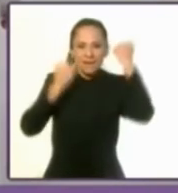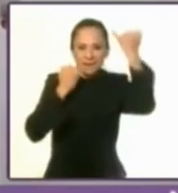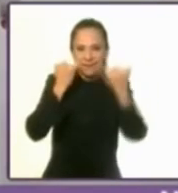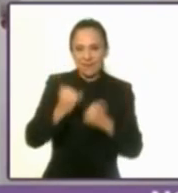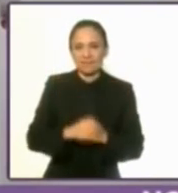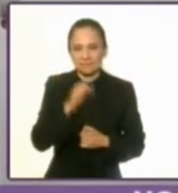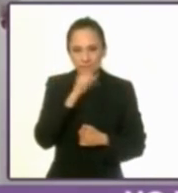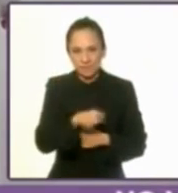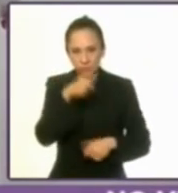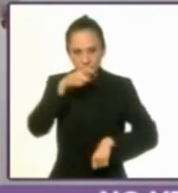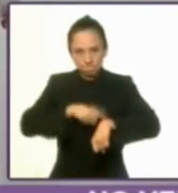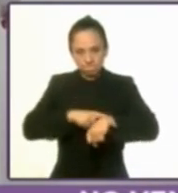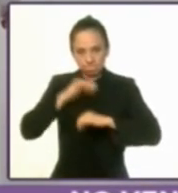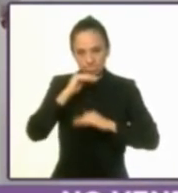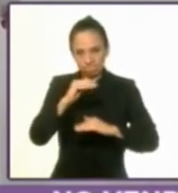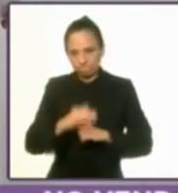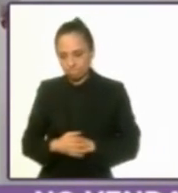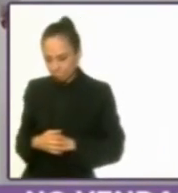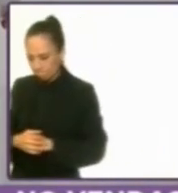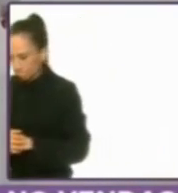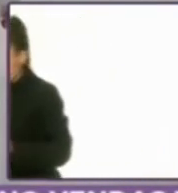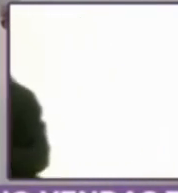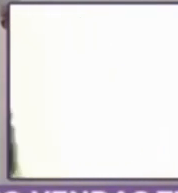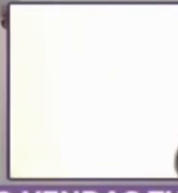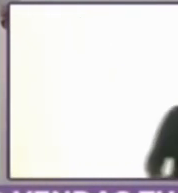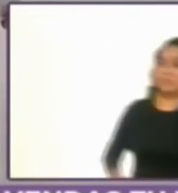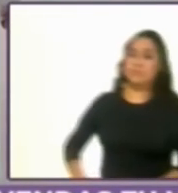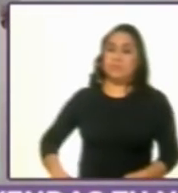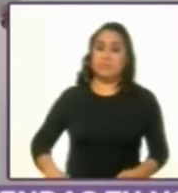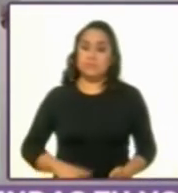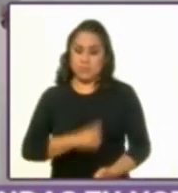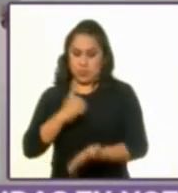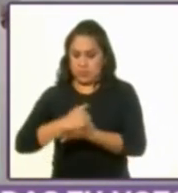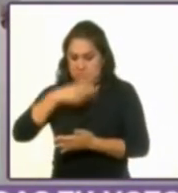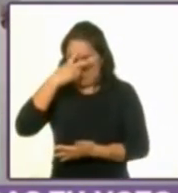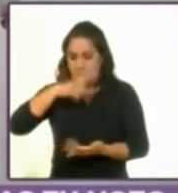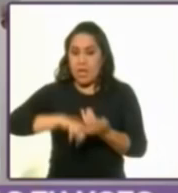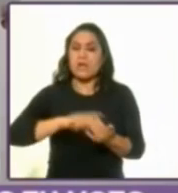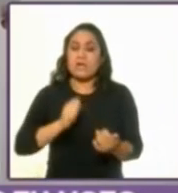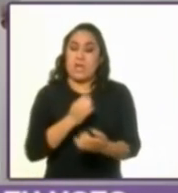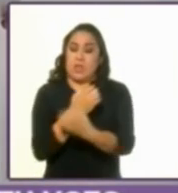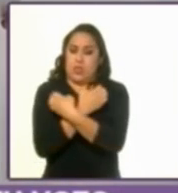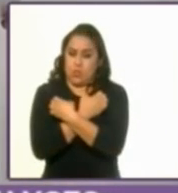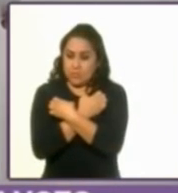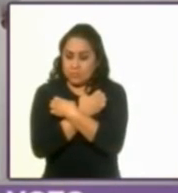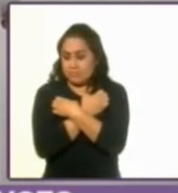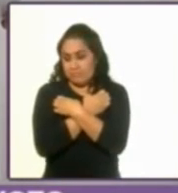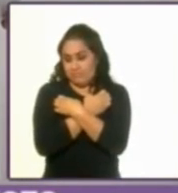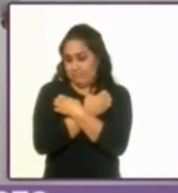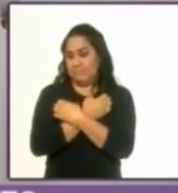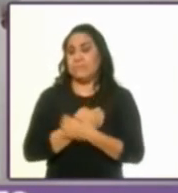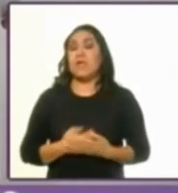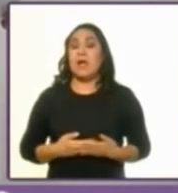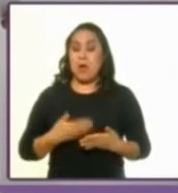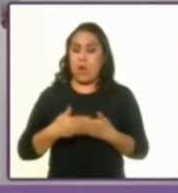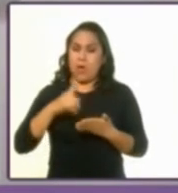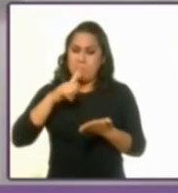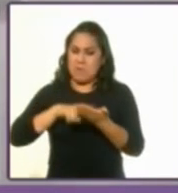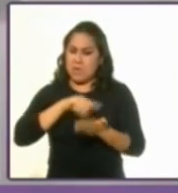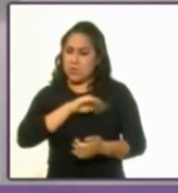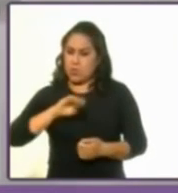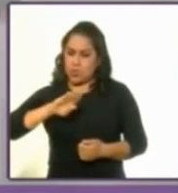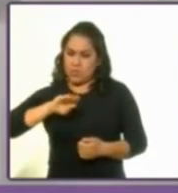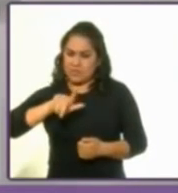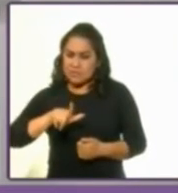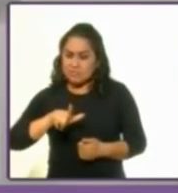presupuesto más importante que tiene la ciudad de mexico es el de educación no hay ninguno más grande pero en 1997